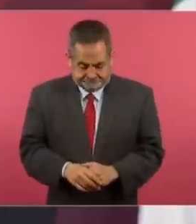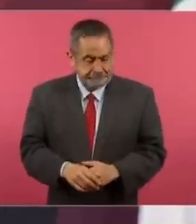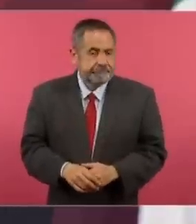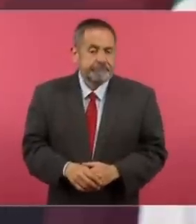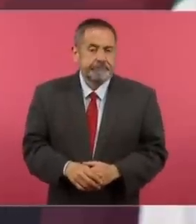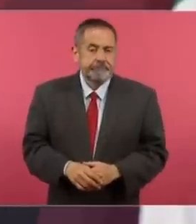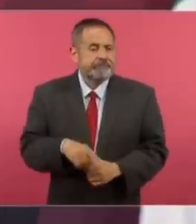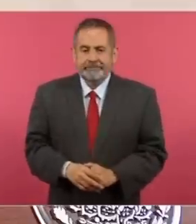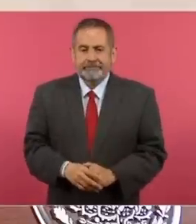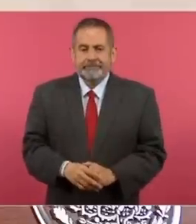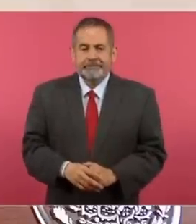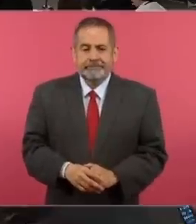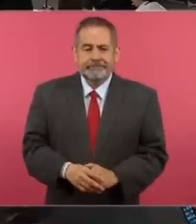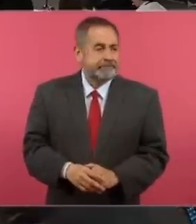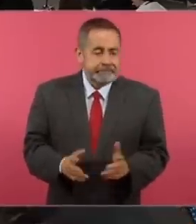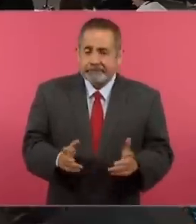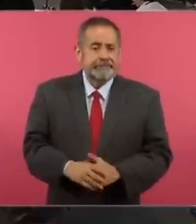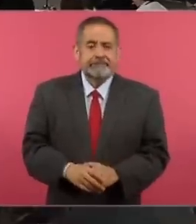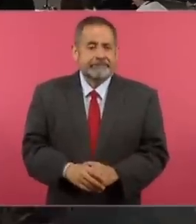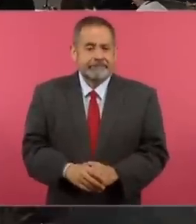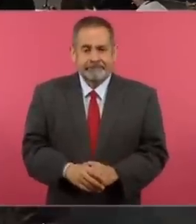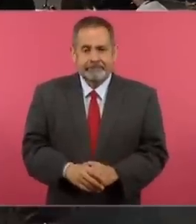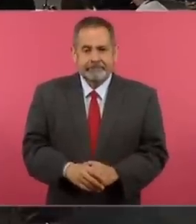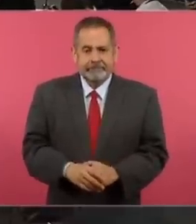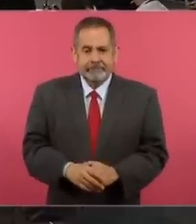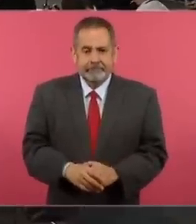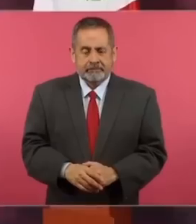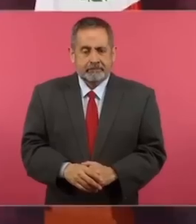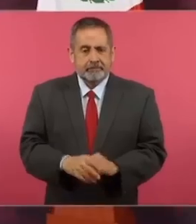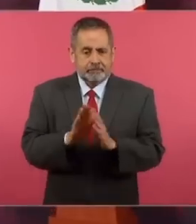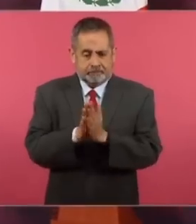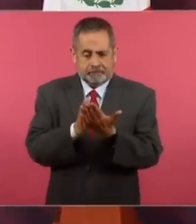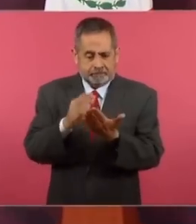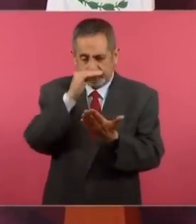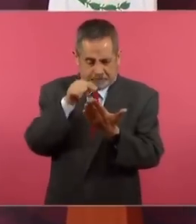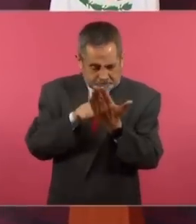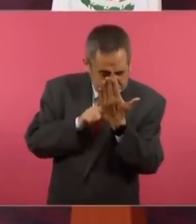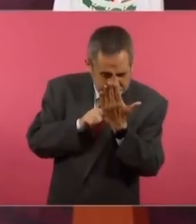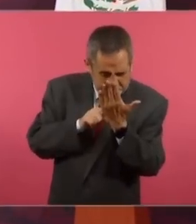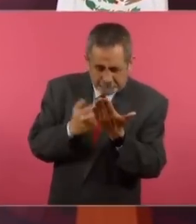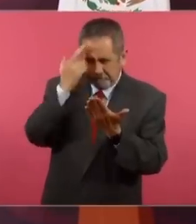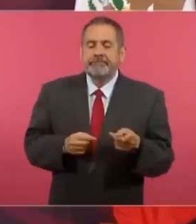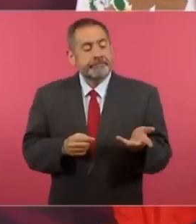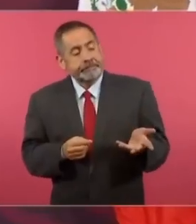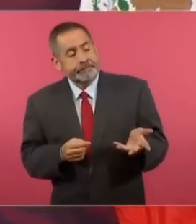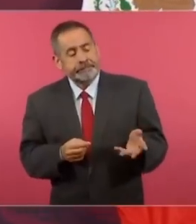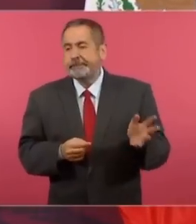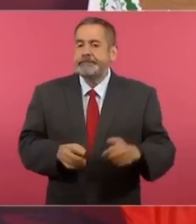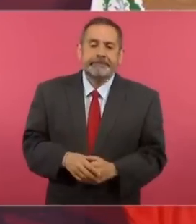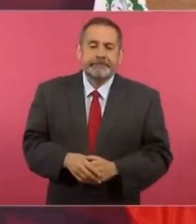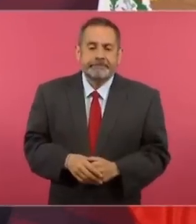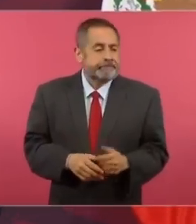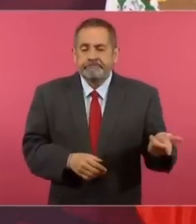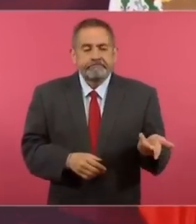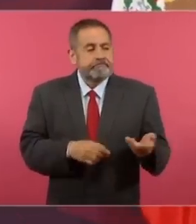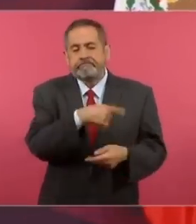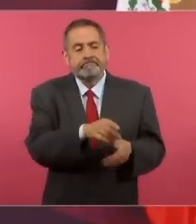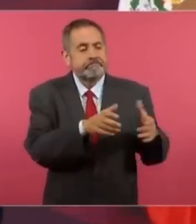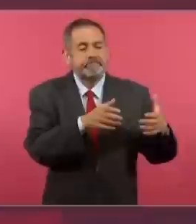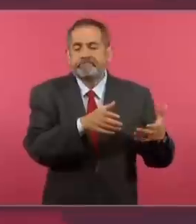ves politiquería porque aunque no haya elementos no hay pruebas ellos